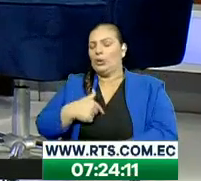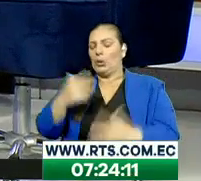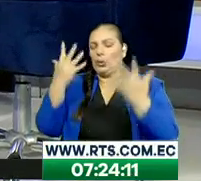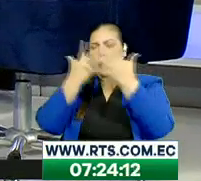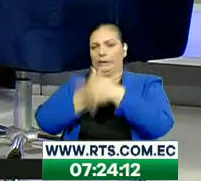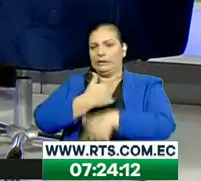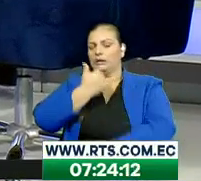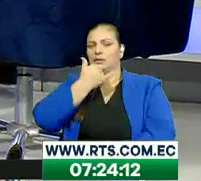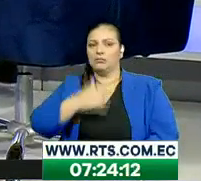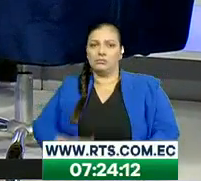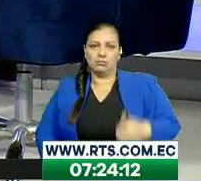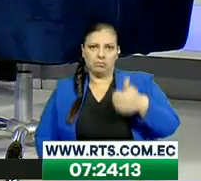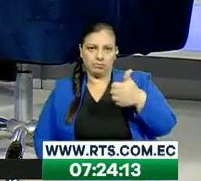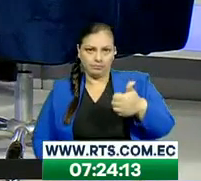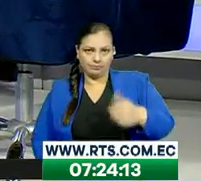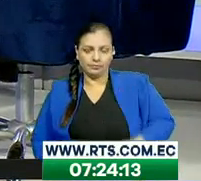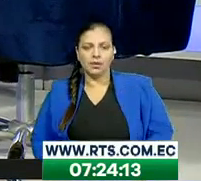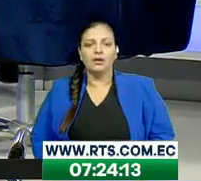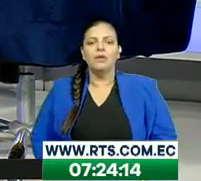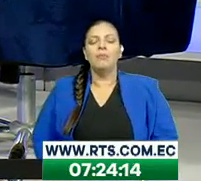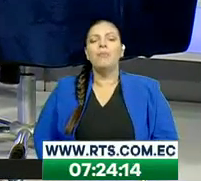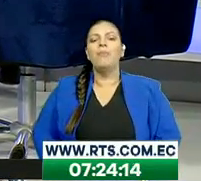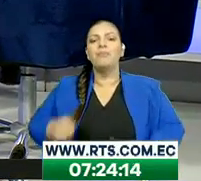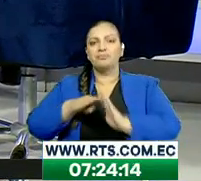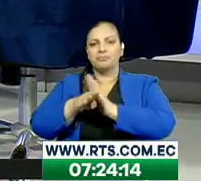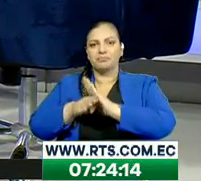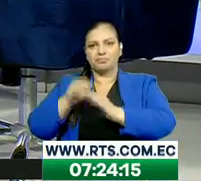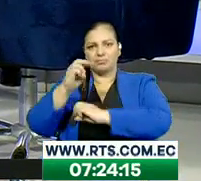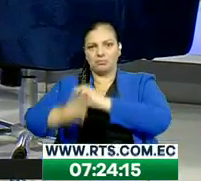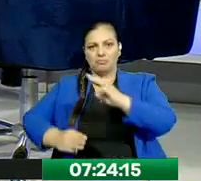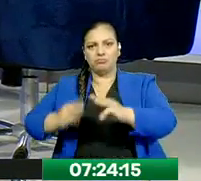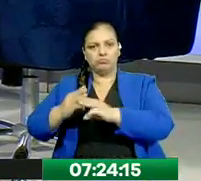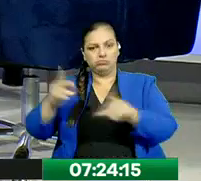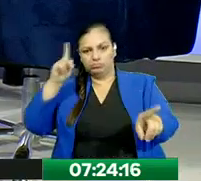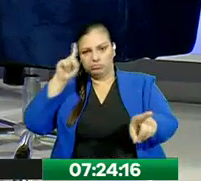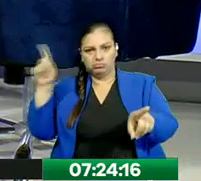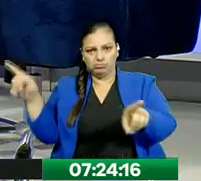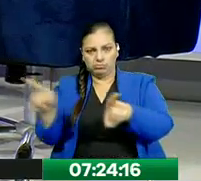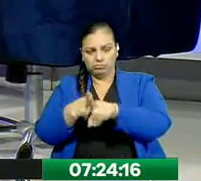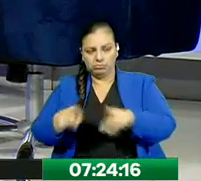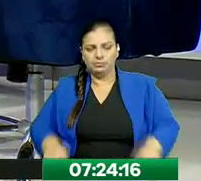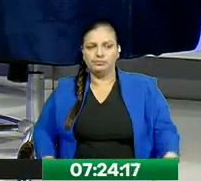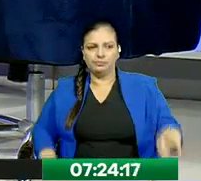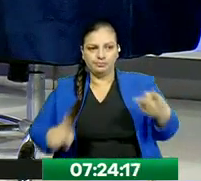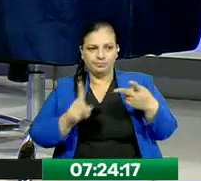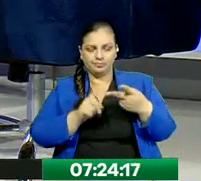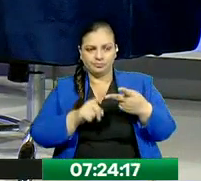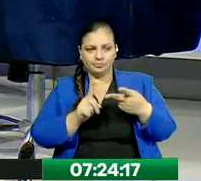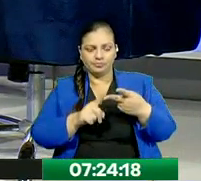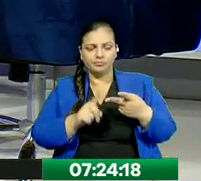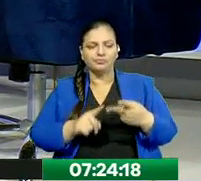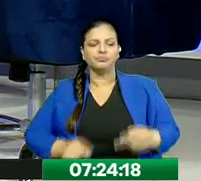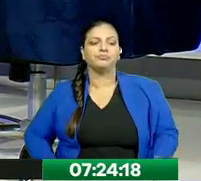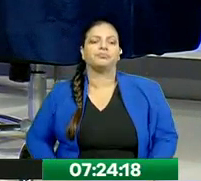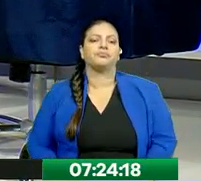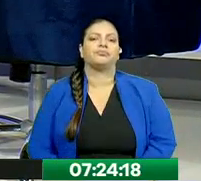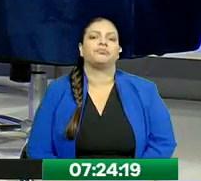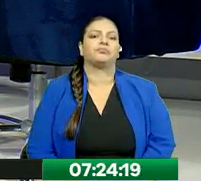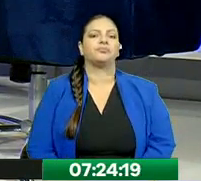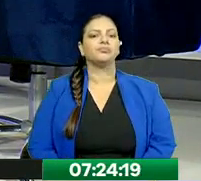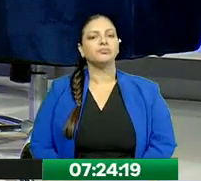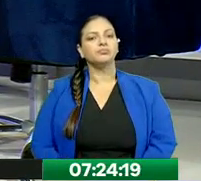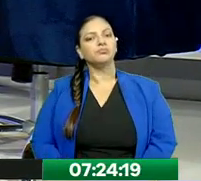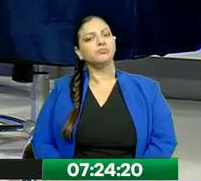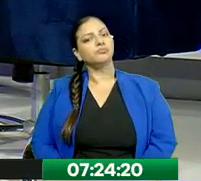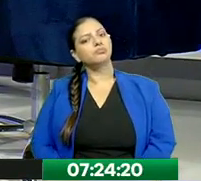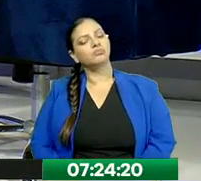multilaterales, en este caso el Fondo Monetario Internacional o el Banco Mundial. Ahora, el tema de la monetización. El tema de la monetización para nosotros es una figura de venta de las